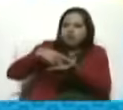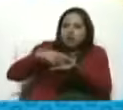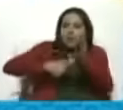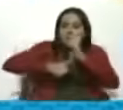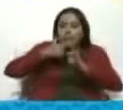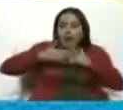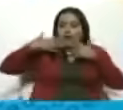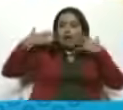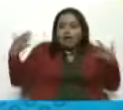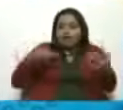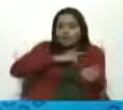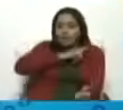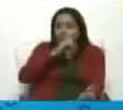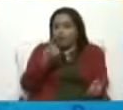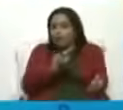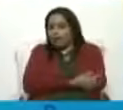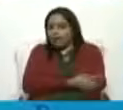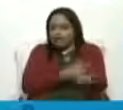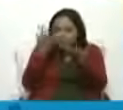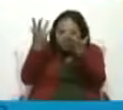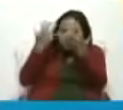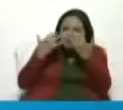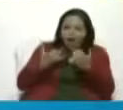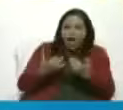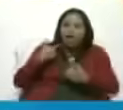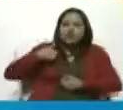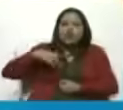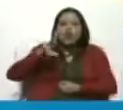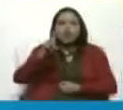grande que pueda haber. Yo, David,